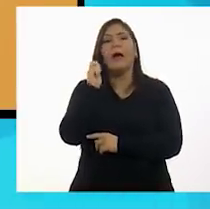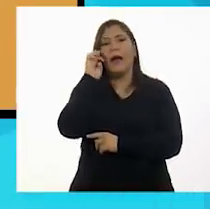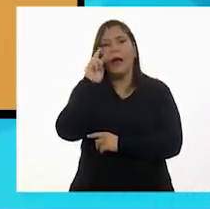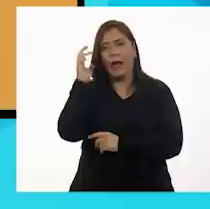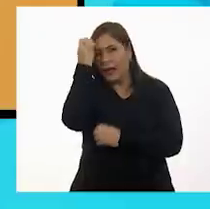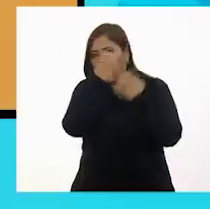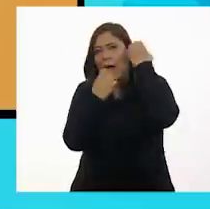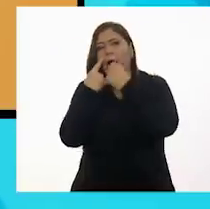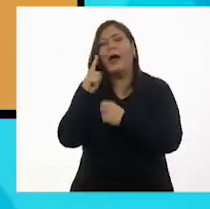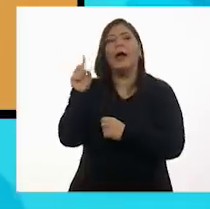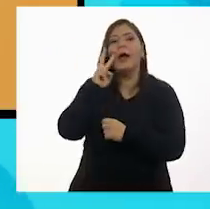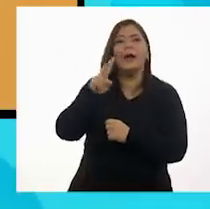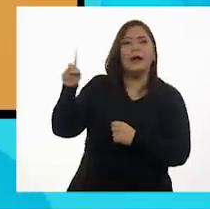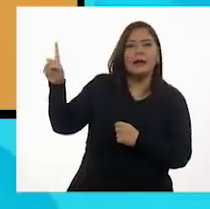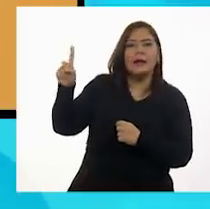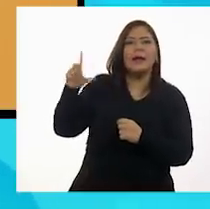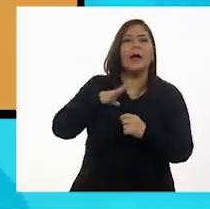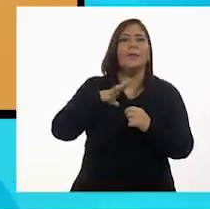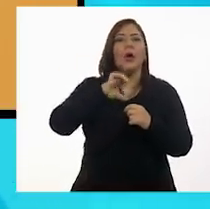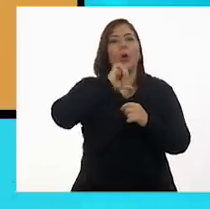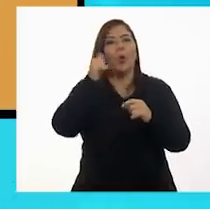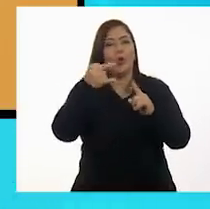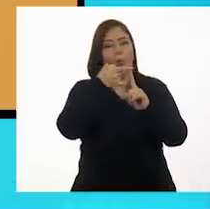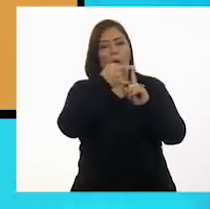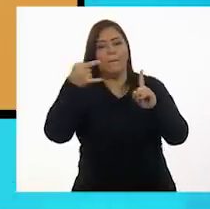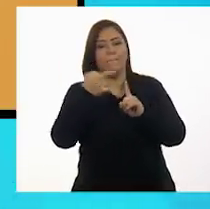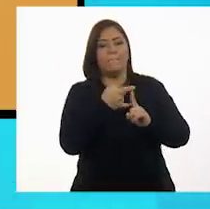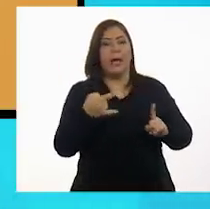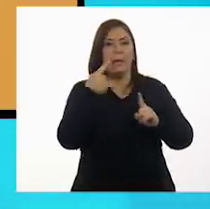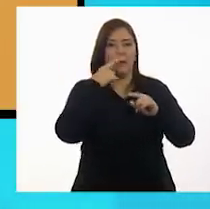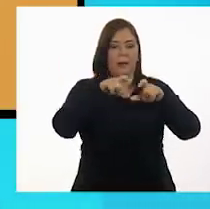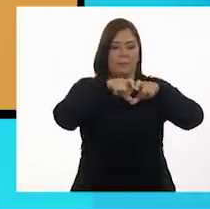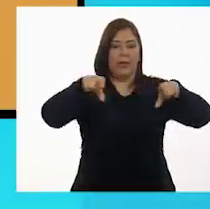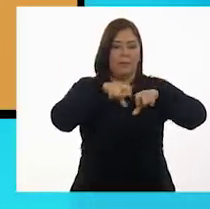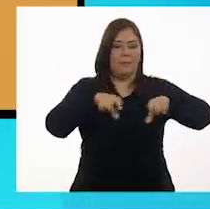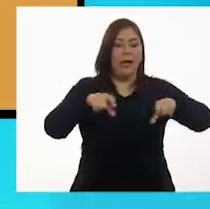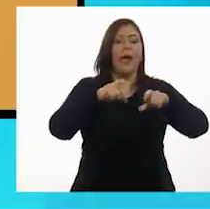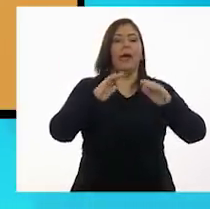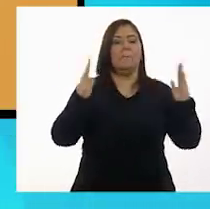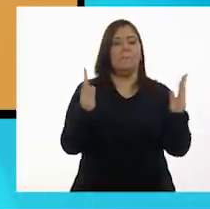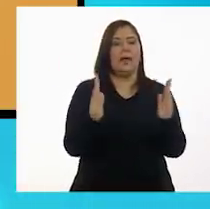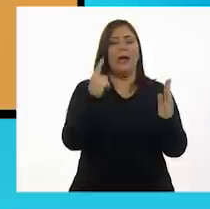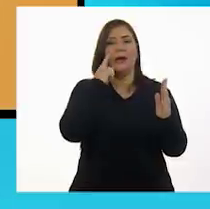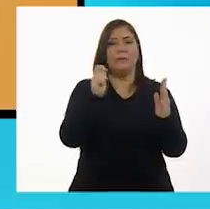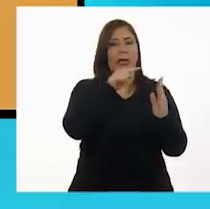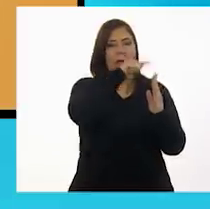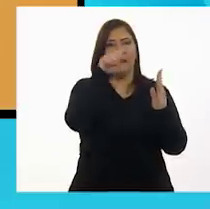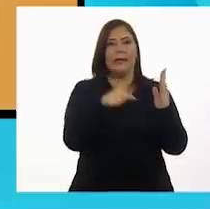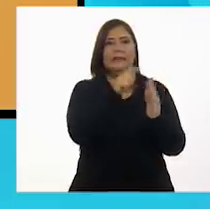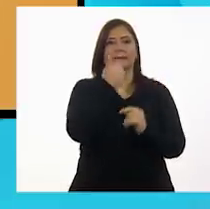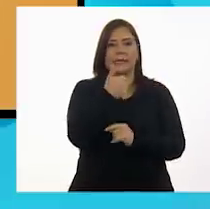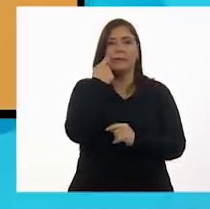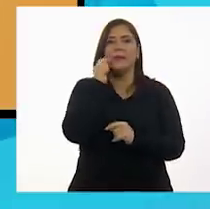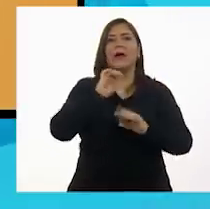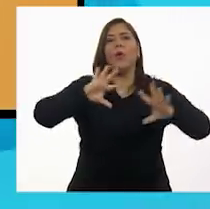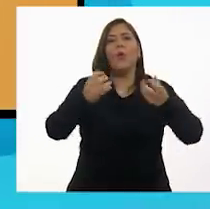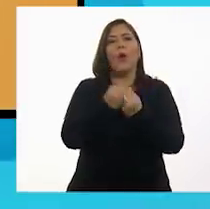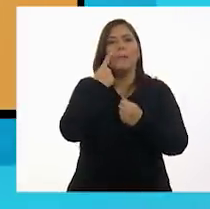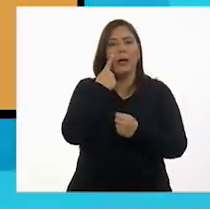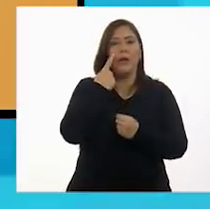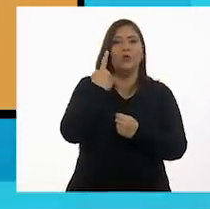tiene otras caras en forma de rectángulo. ¡Sí es cierto! ¿Cuántos rectángulos tiene? Vamos a contarlos juntos.